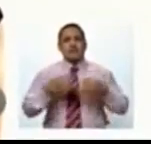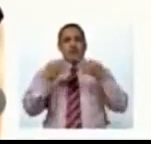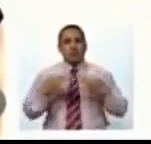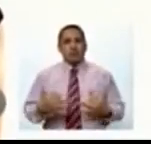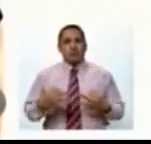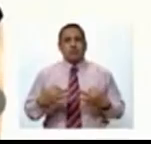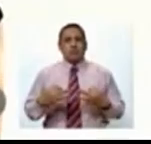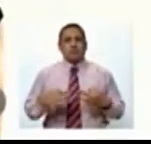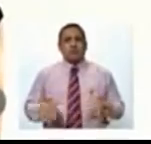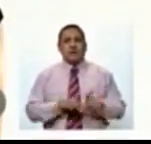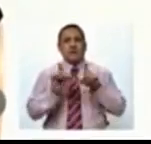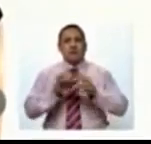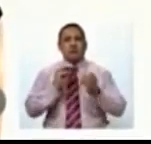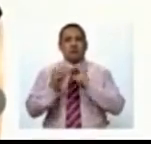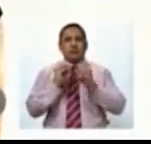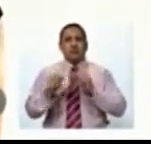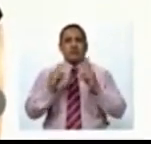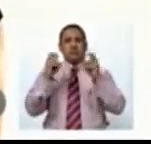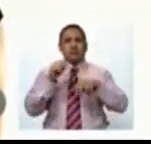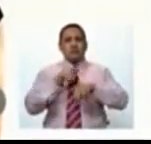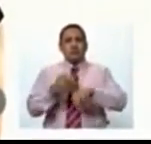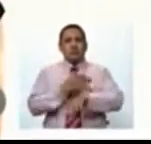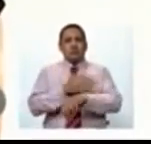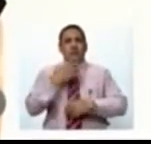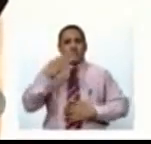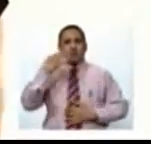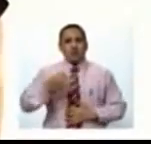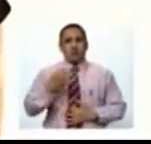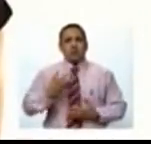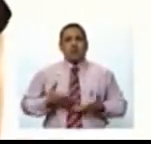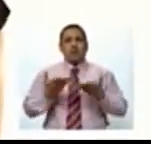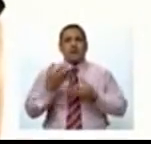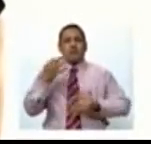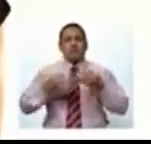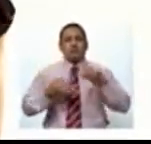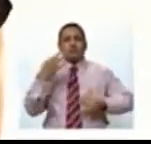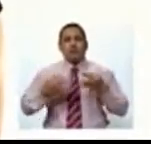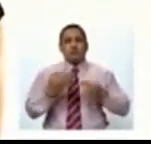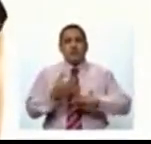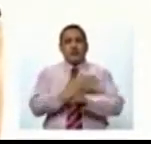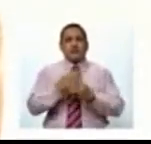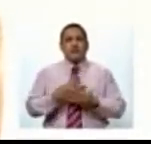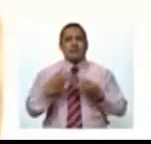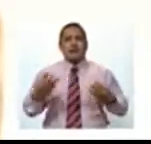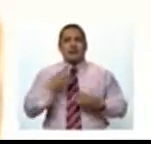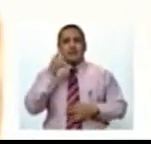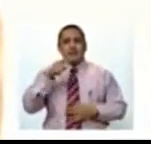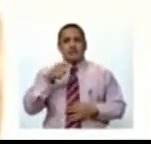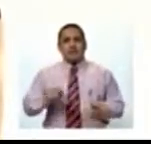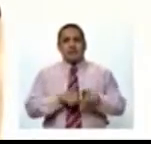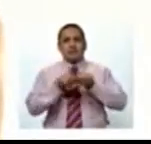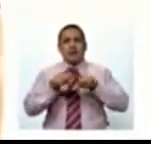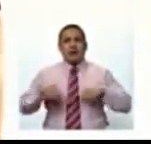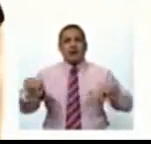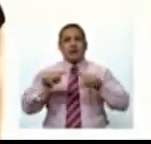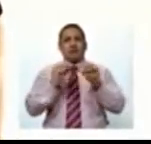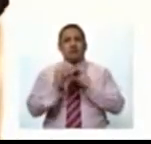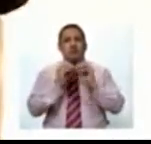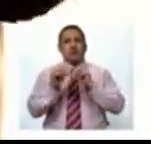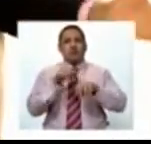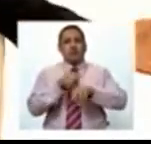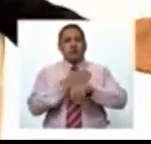eficiente, de resolver el caso en un plazo razonable, generar los presupuestos materiales y humanos para que ello se resuelva dentro de